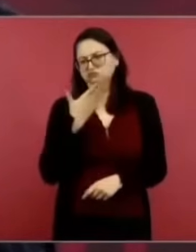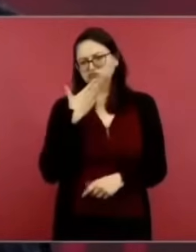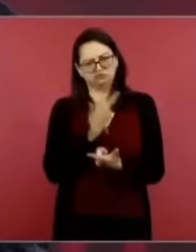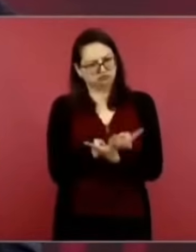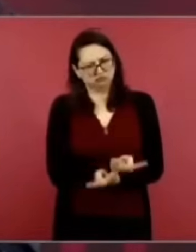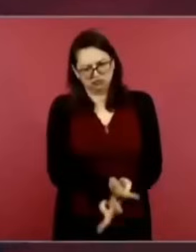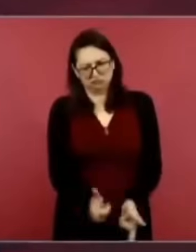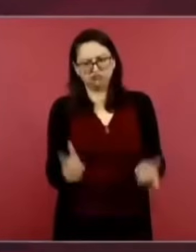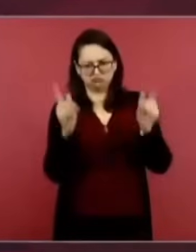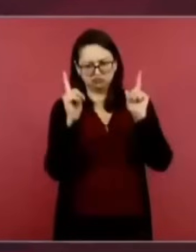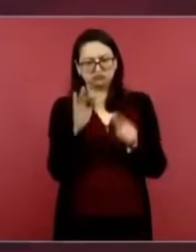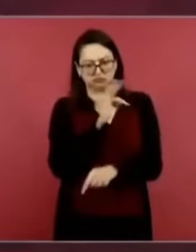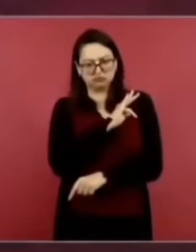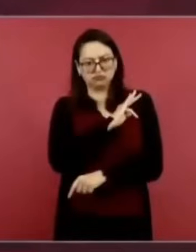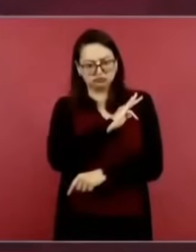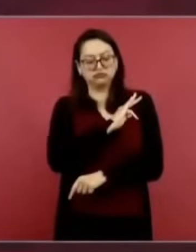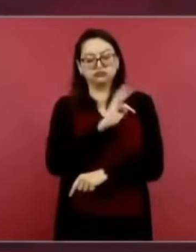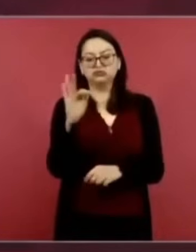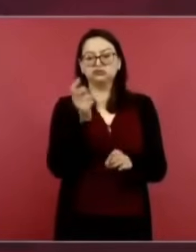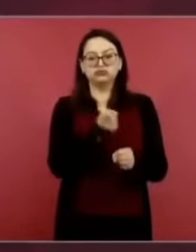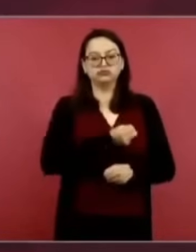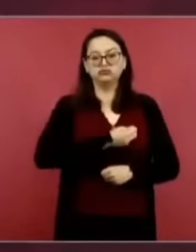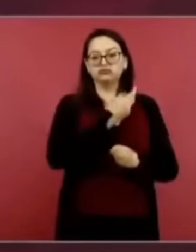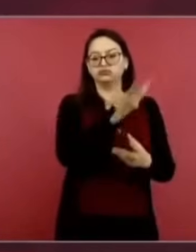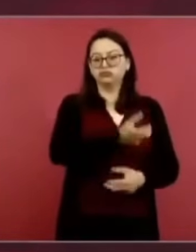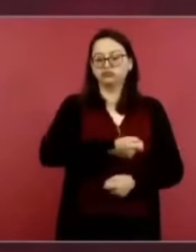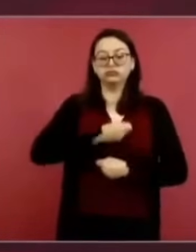podemos estar pensando igual.